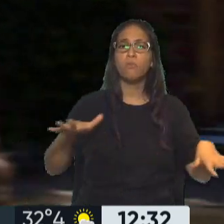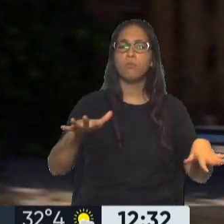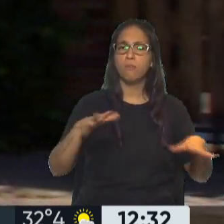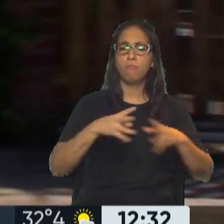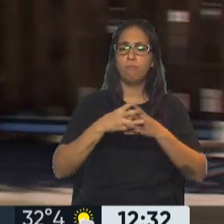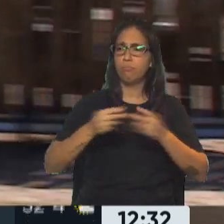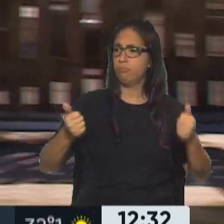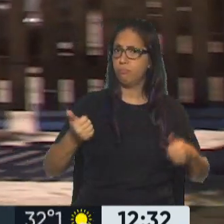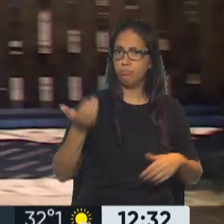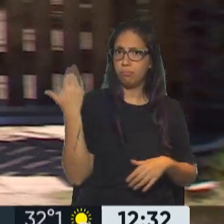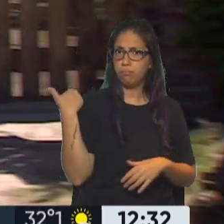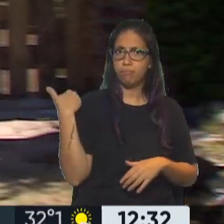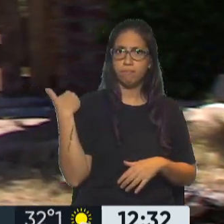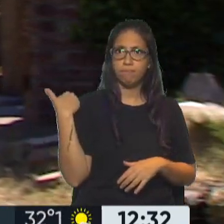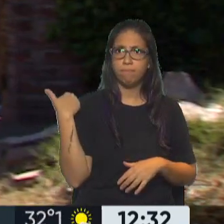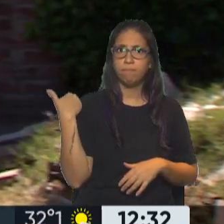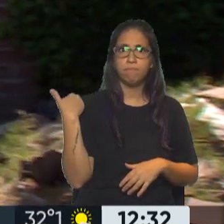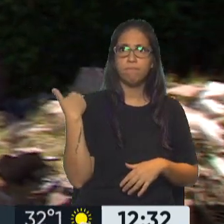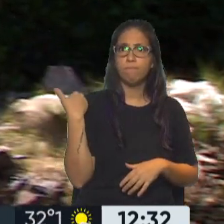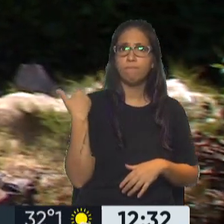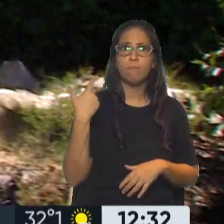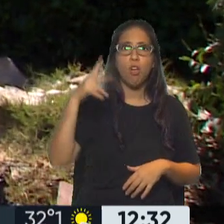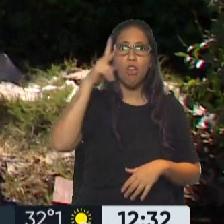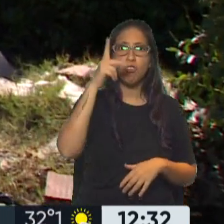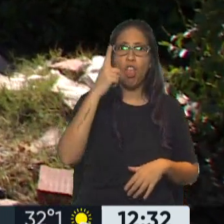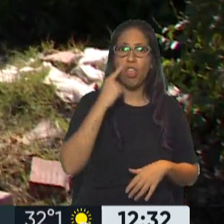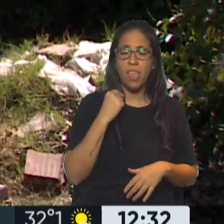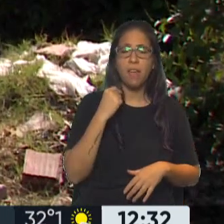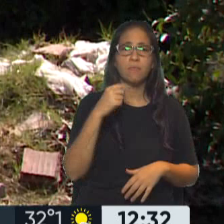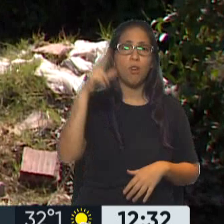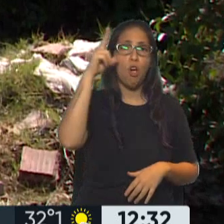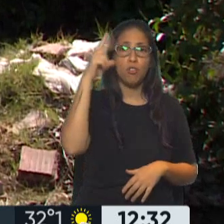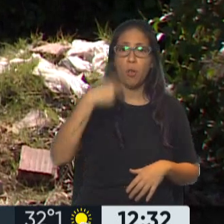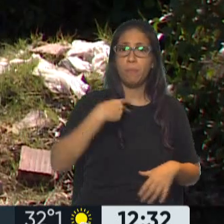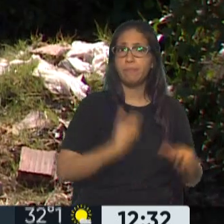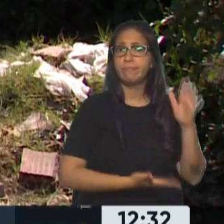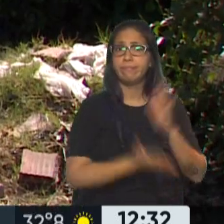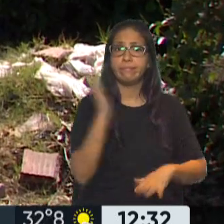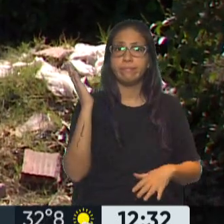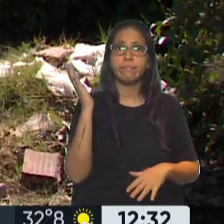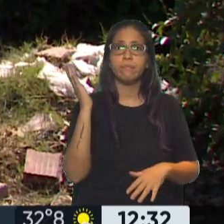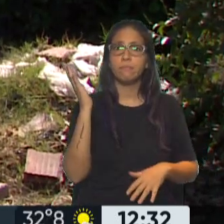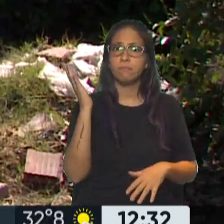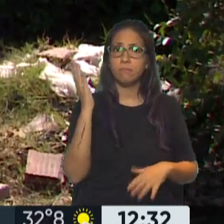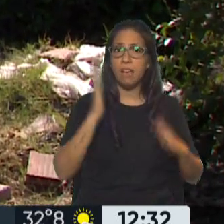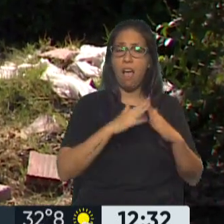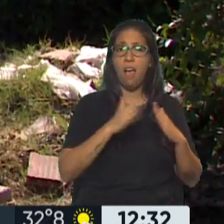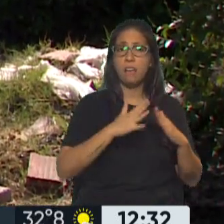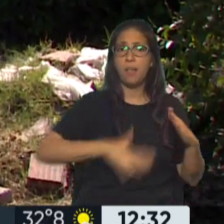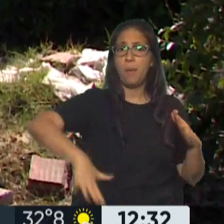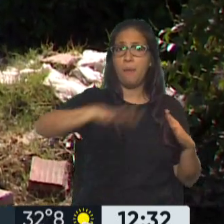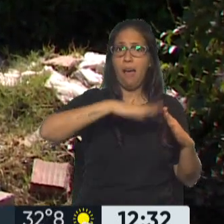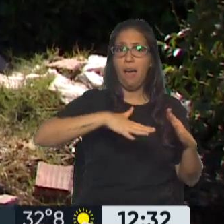desapareciera justo ayer hace una semana el 8 de noviembre salió aquí de su domicilio particular insistimos en el barrio